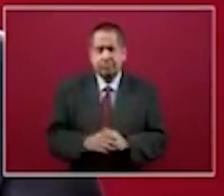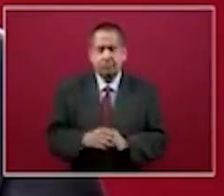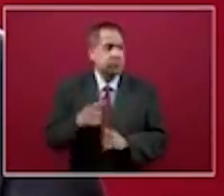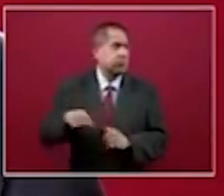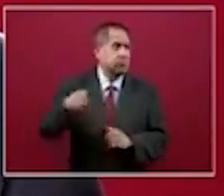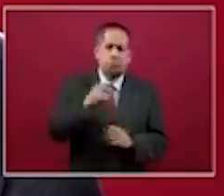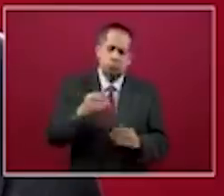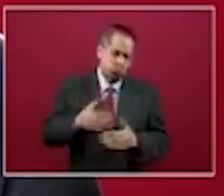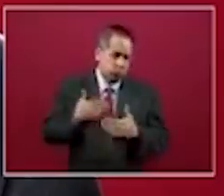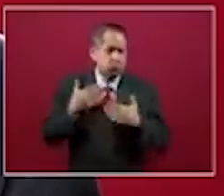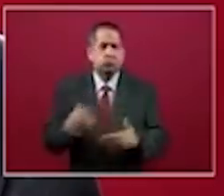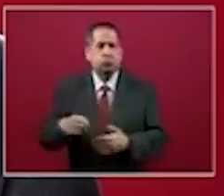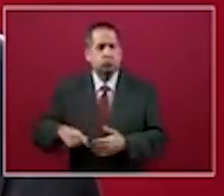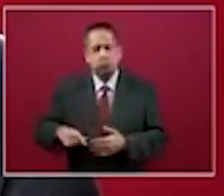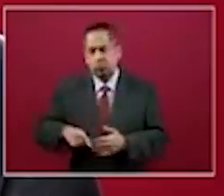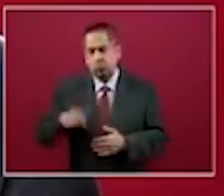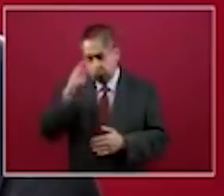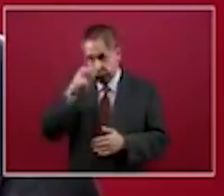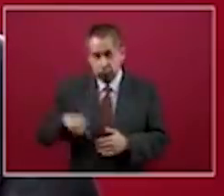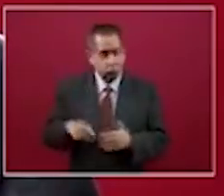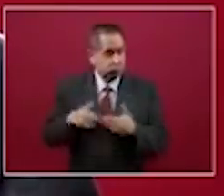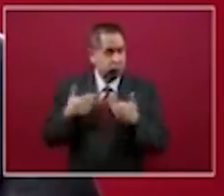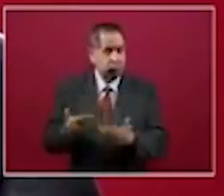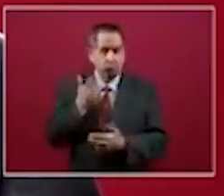hay mucha confianza en México.